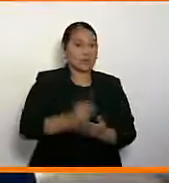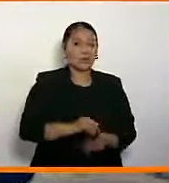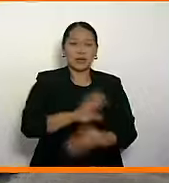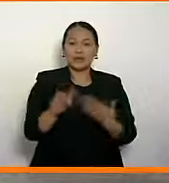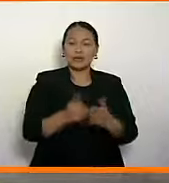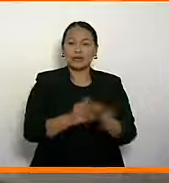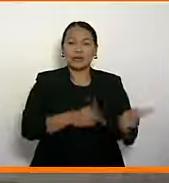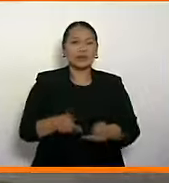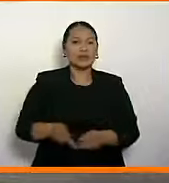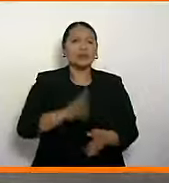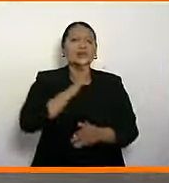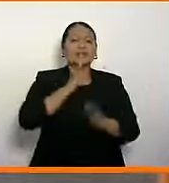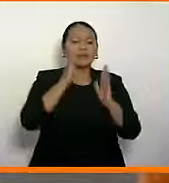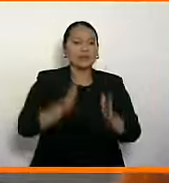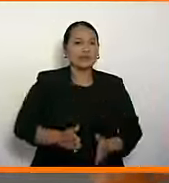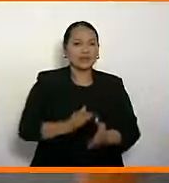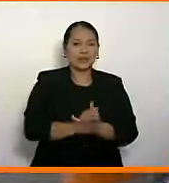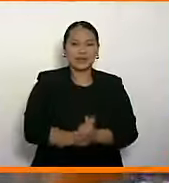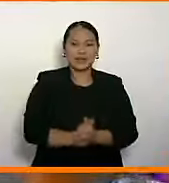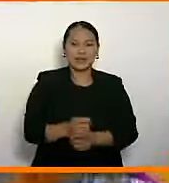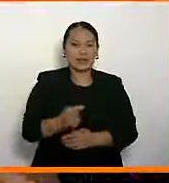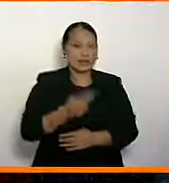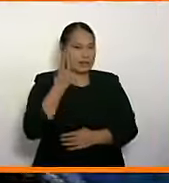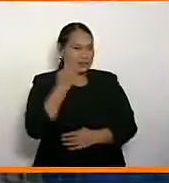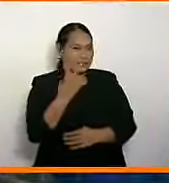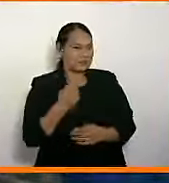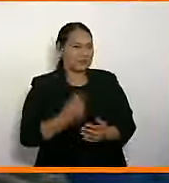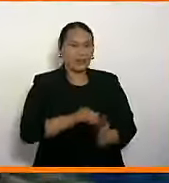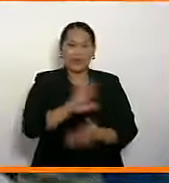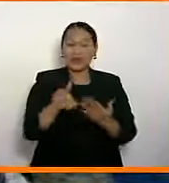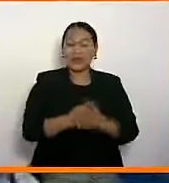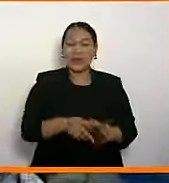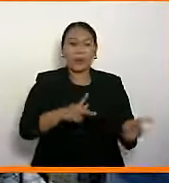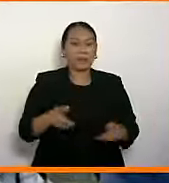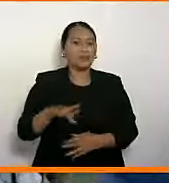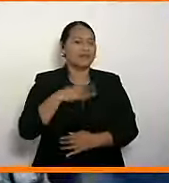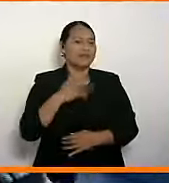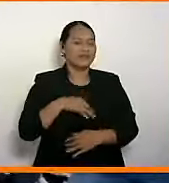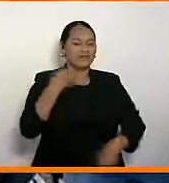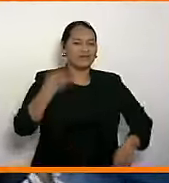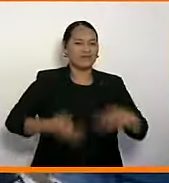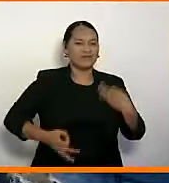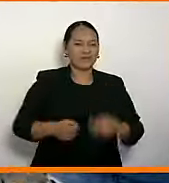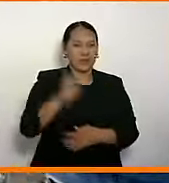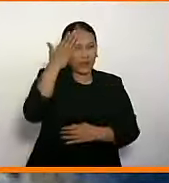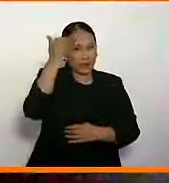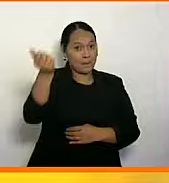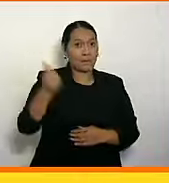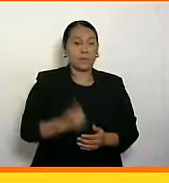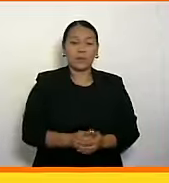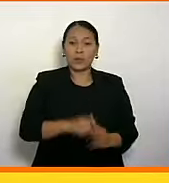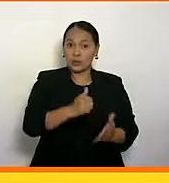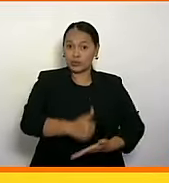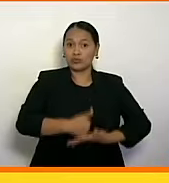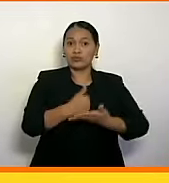duda que los rostros de los beneficiarios reflejaron la gratitud y el impacto positivo de esta acción